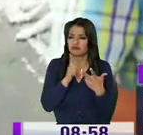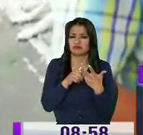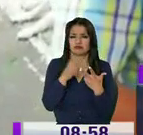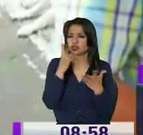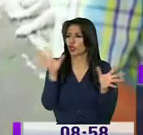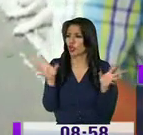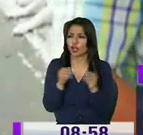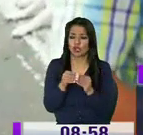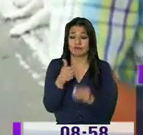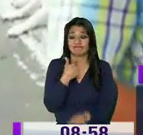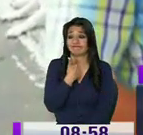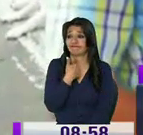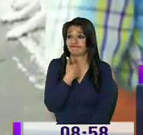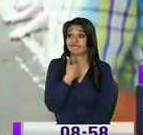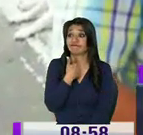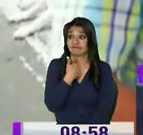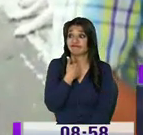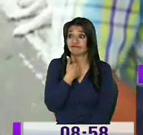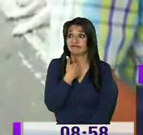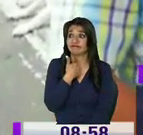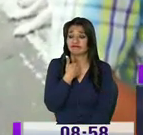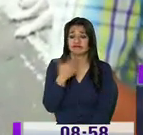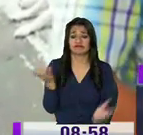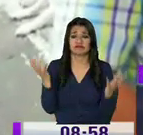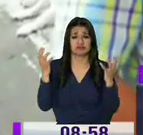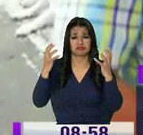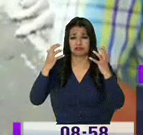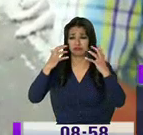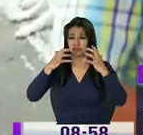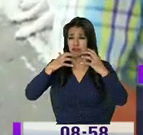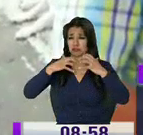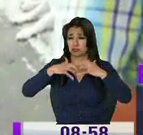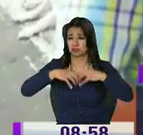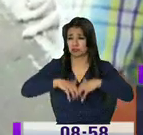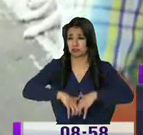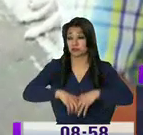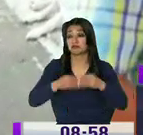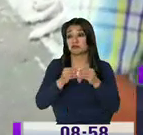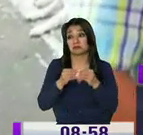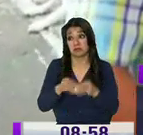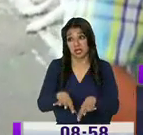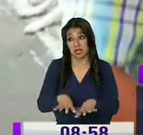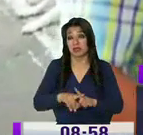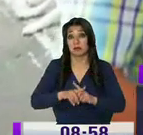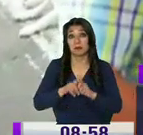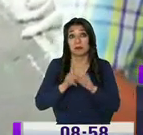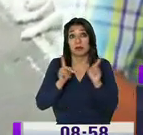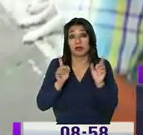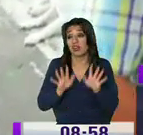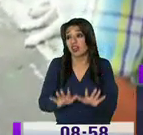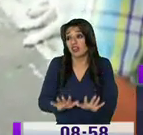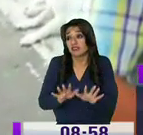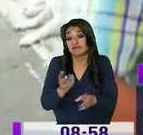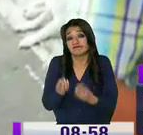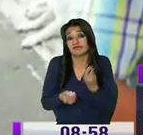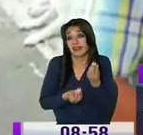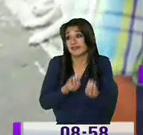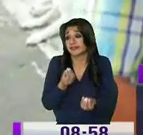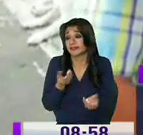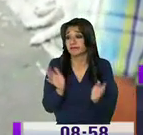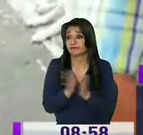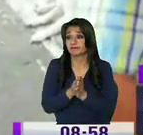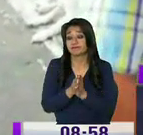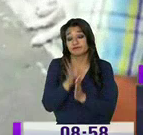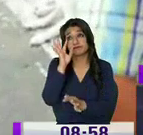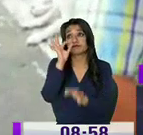todo. Ha habido una decadencia y ha habido una en pérdida, pero así nos toca obviamente tener fe